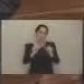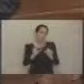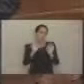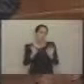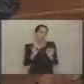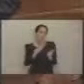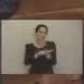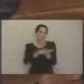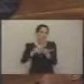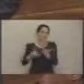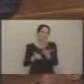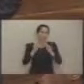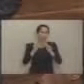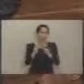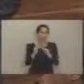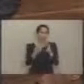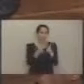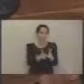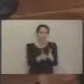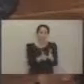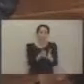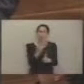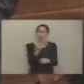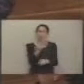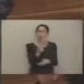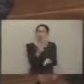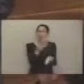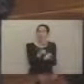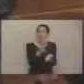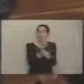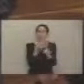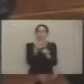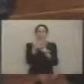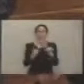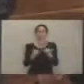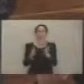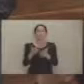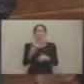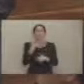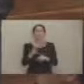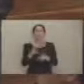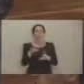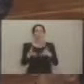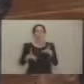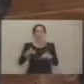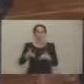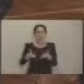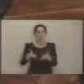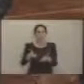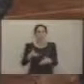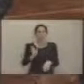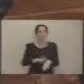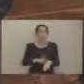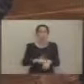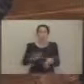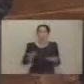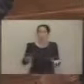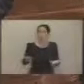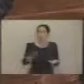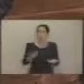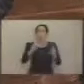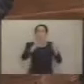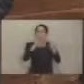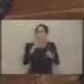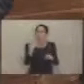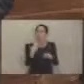lenguaje del sector, con unos peajes eléctricos que favorecen, en este caso, al País Vasco. No sé por qué peaje político que seguramente